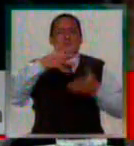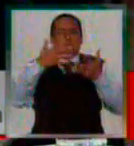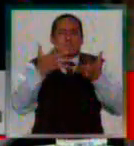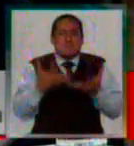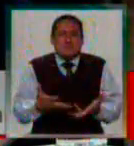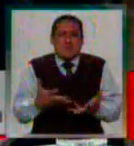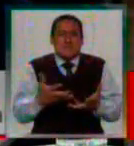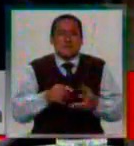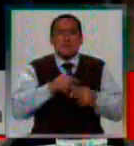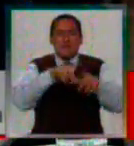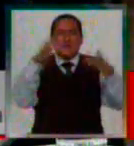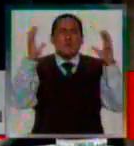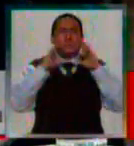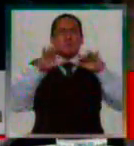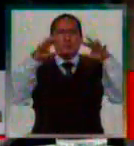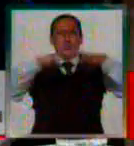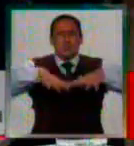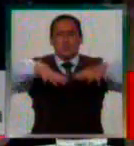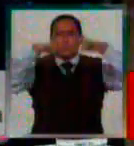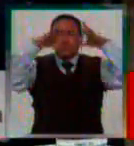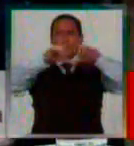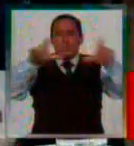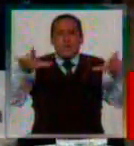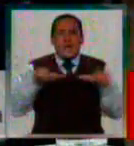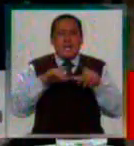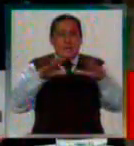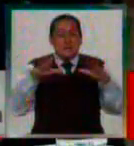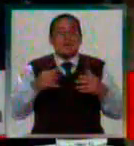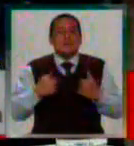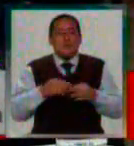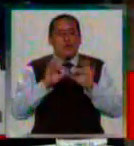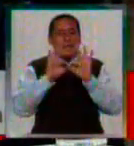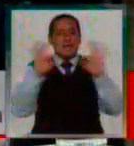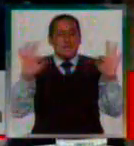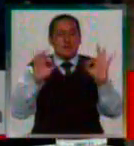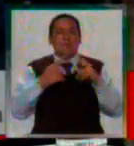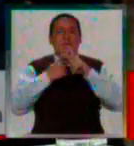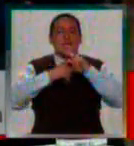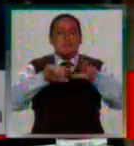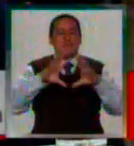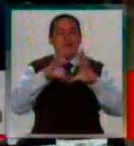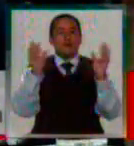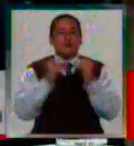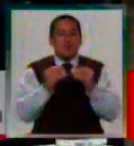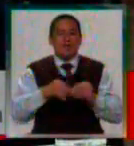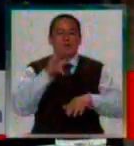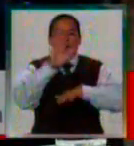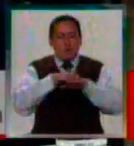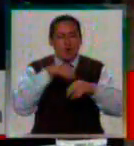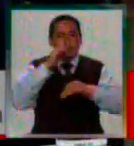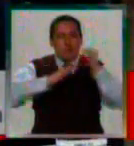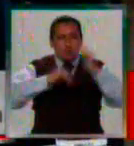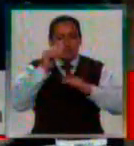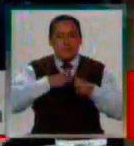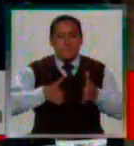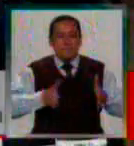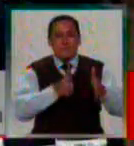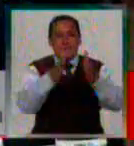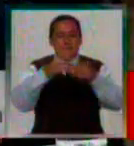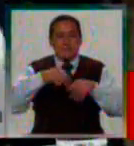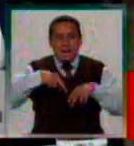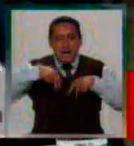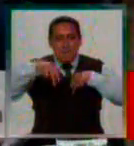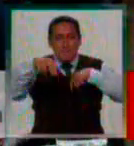de escombros que han habido allá ya están estamos listos para iniciar lo que es asfaltado lo que es veredas